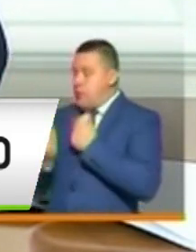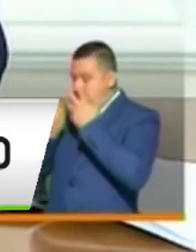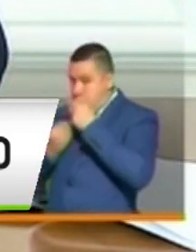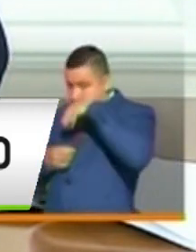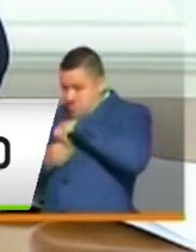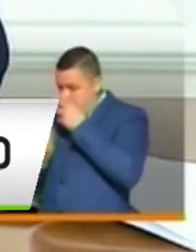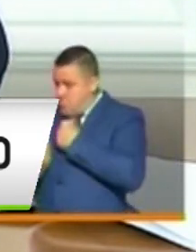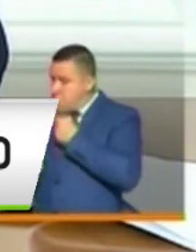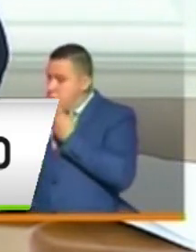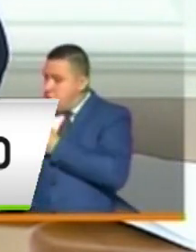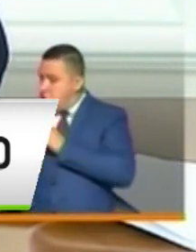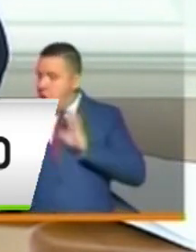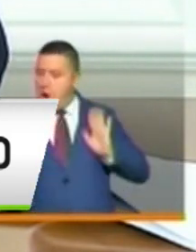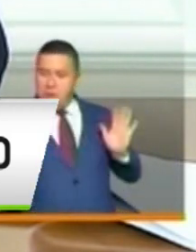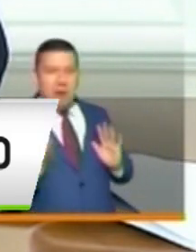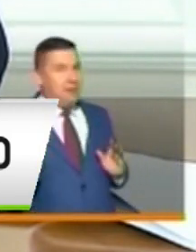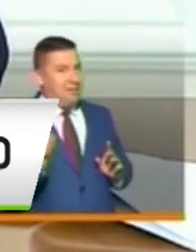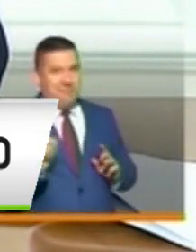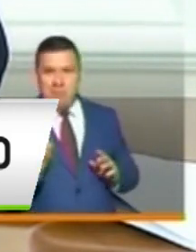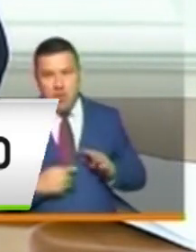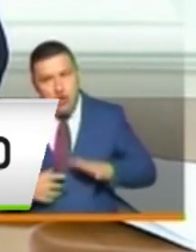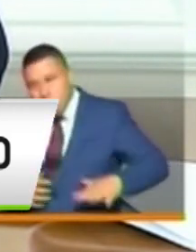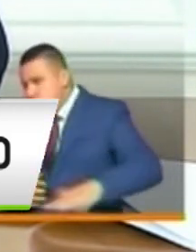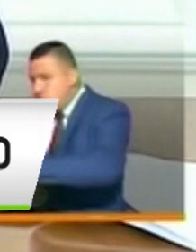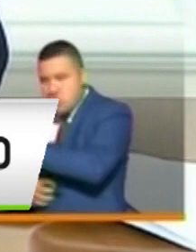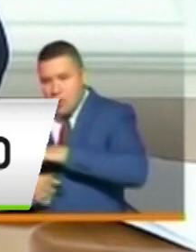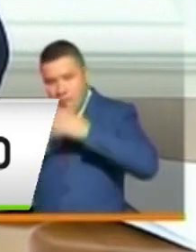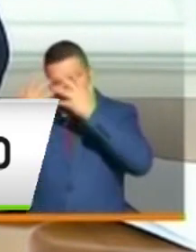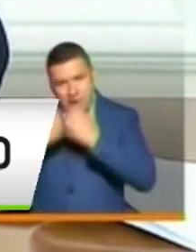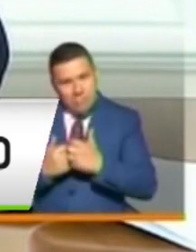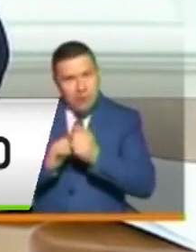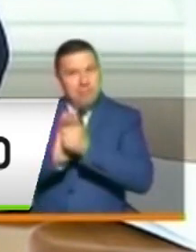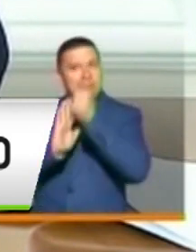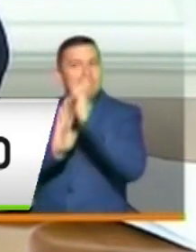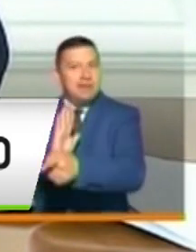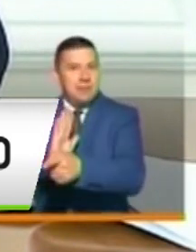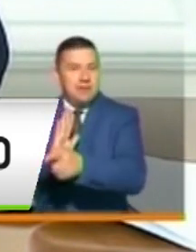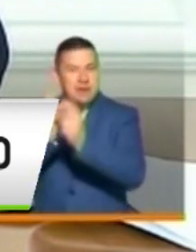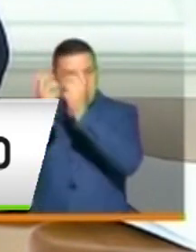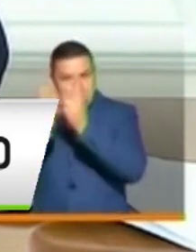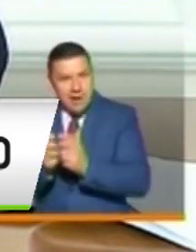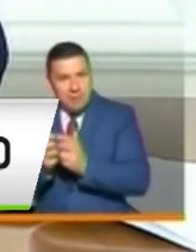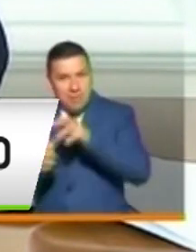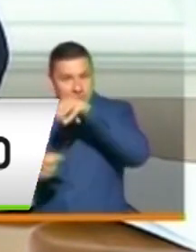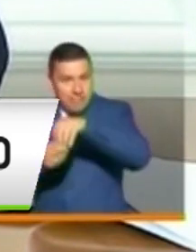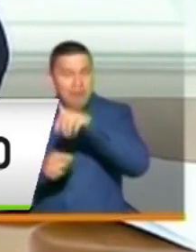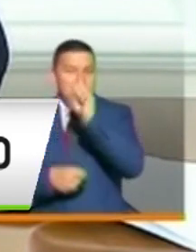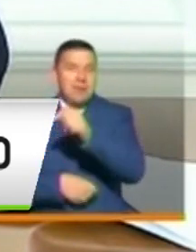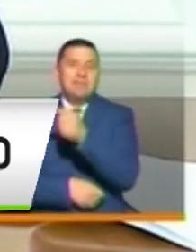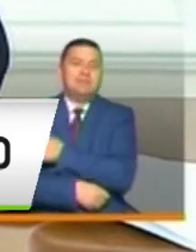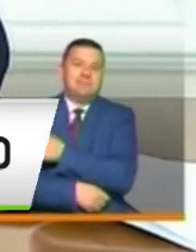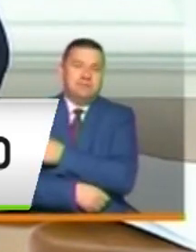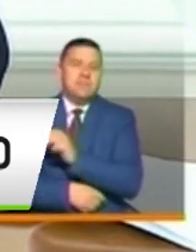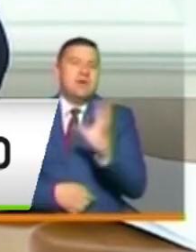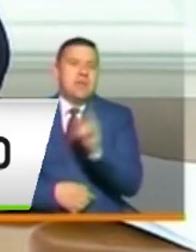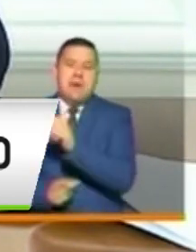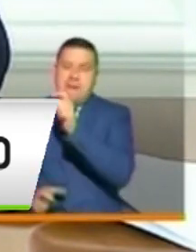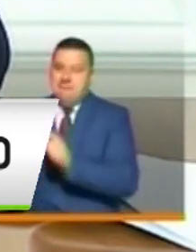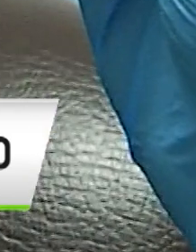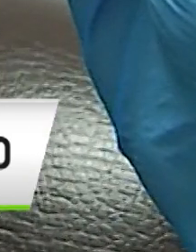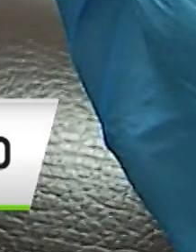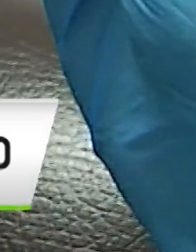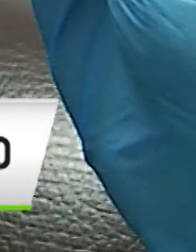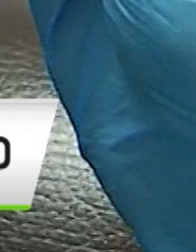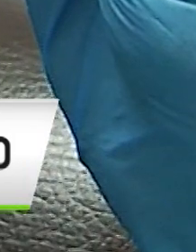de las empresas, sino el plan de vacunación del empresario o del grupo empresarial o de la empresa debe incluir a todo el